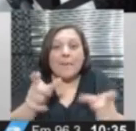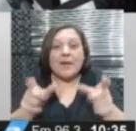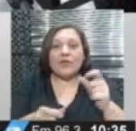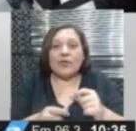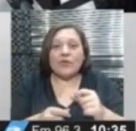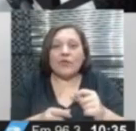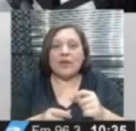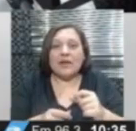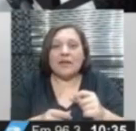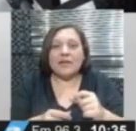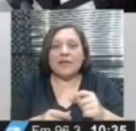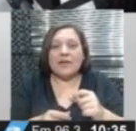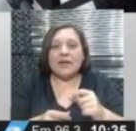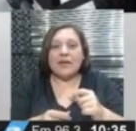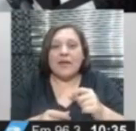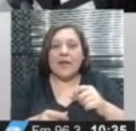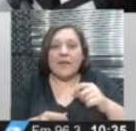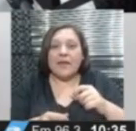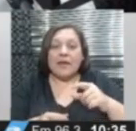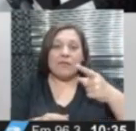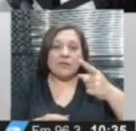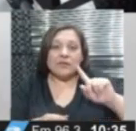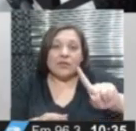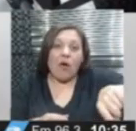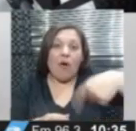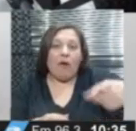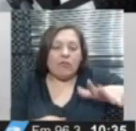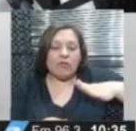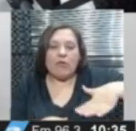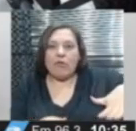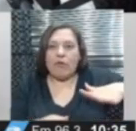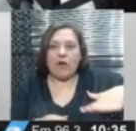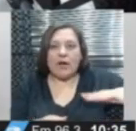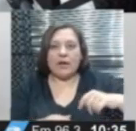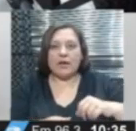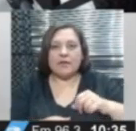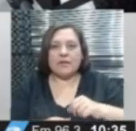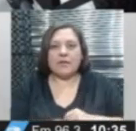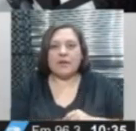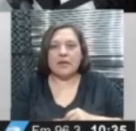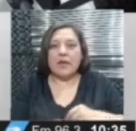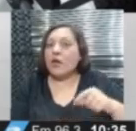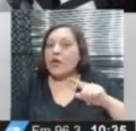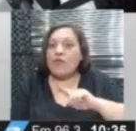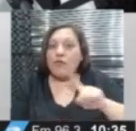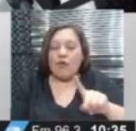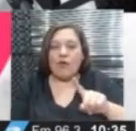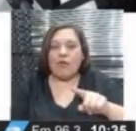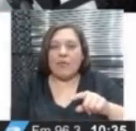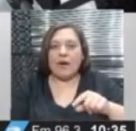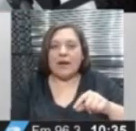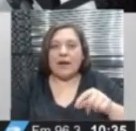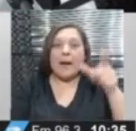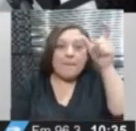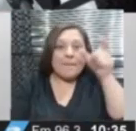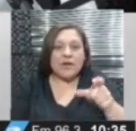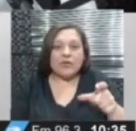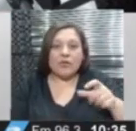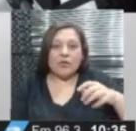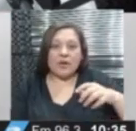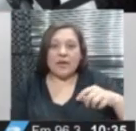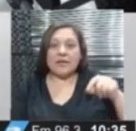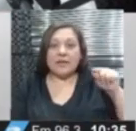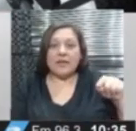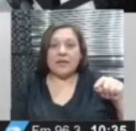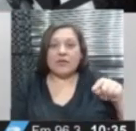obliga a que nuestros hermanos emigren claro salgan de su de su de su país y acá se lo ha recibido muy bien